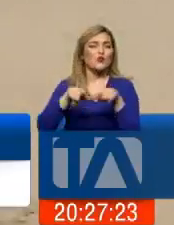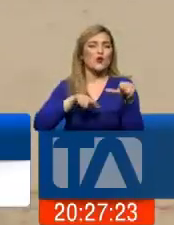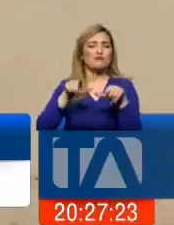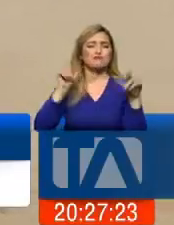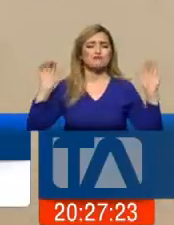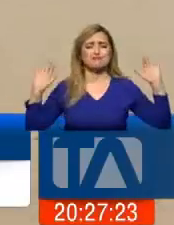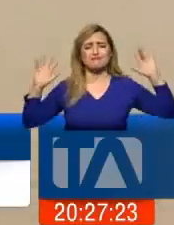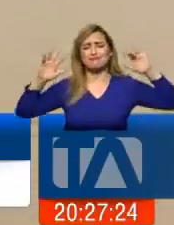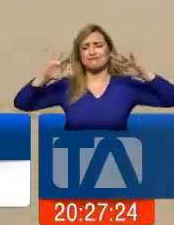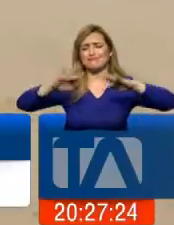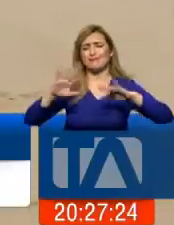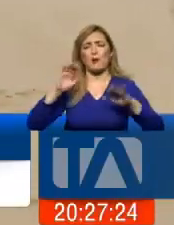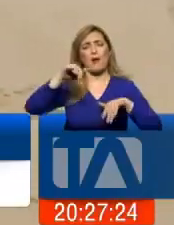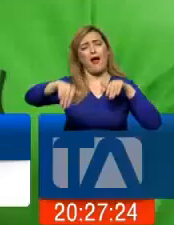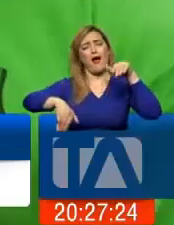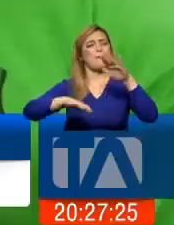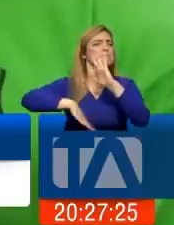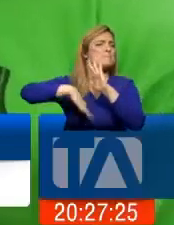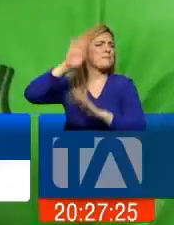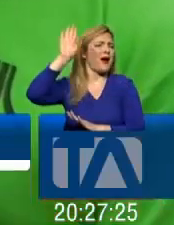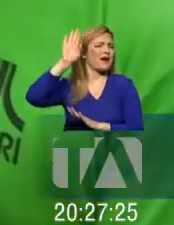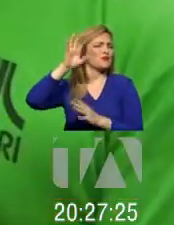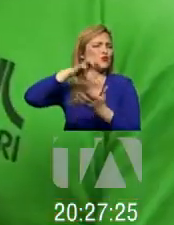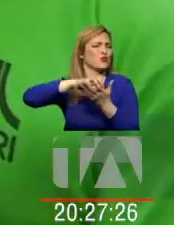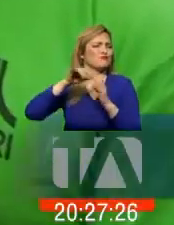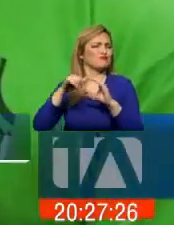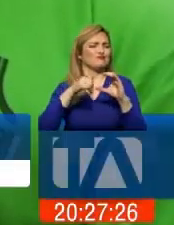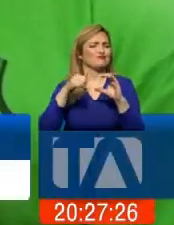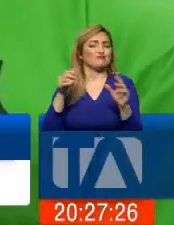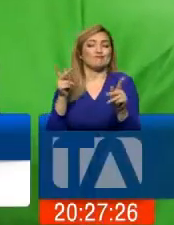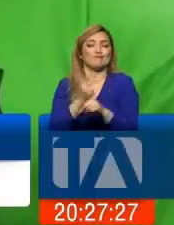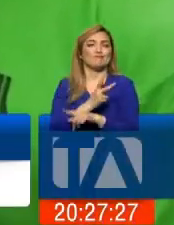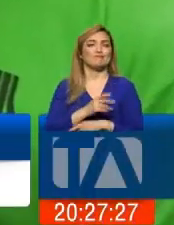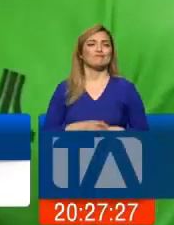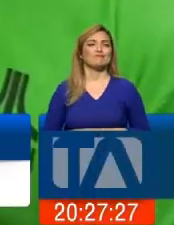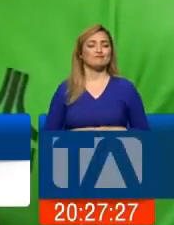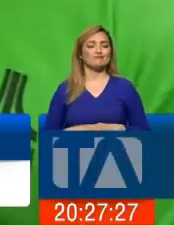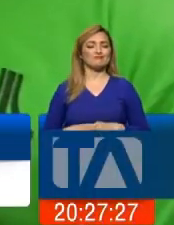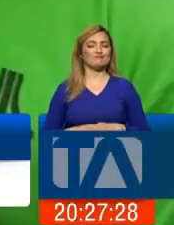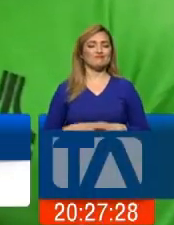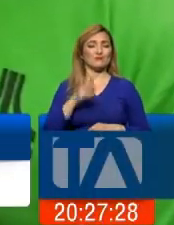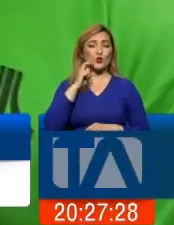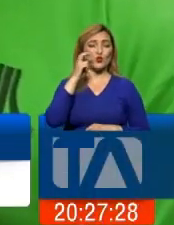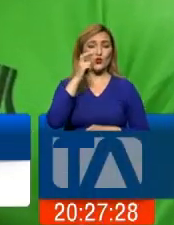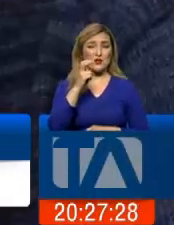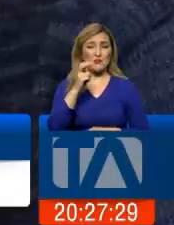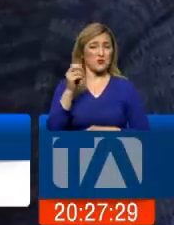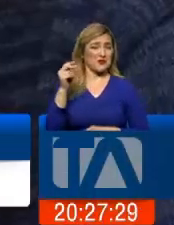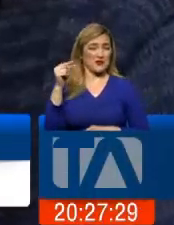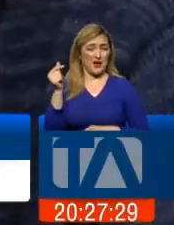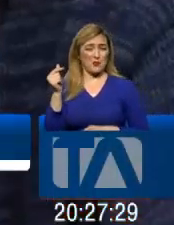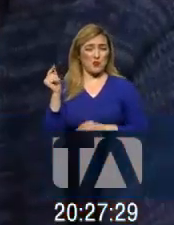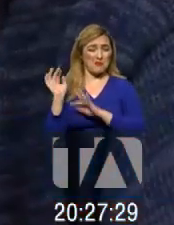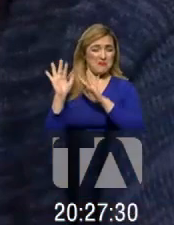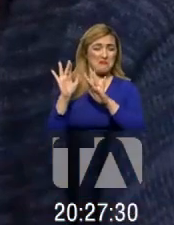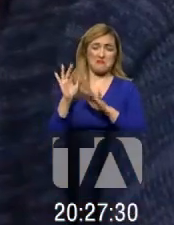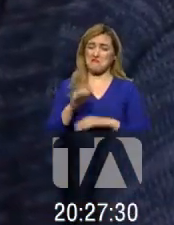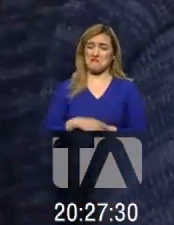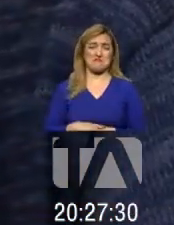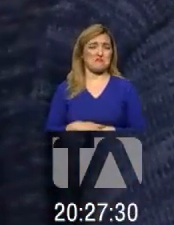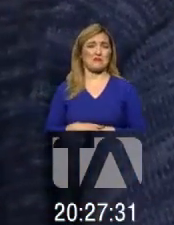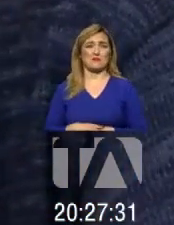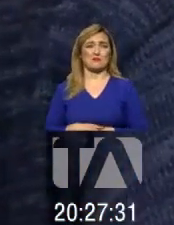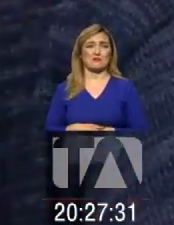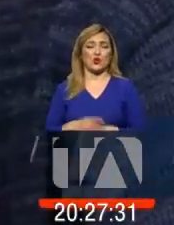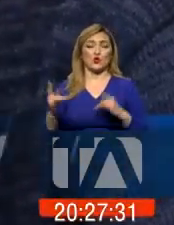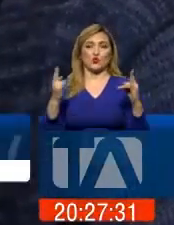más concurridos de la provincia de Santa Elena. Está terrible esto de aquí, ¿no? No creo que el turismo vaya a reactivarse. Y Salinas es netamente